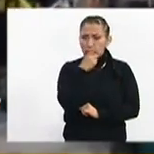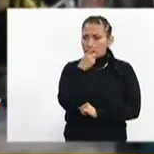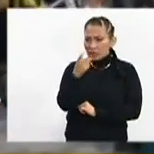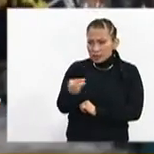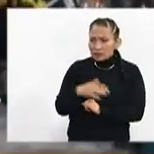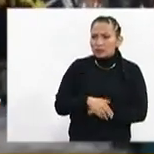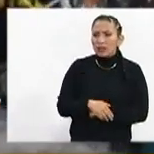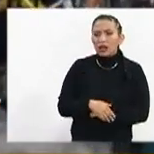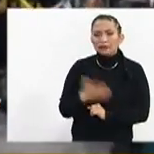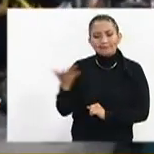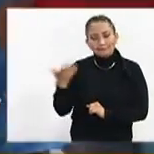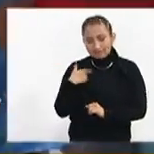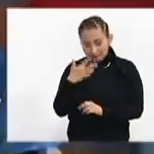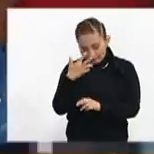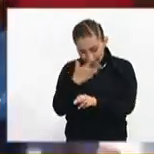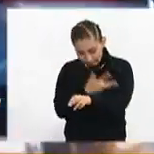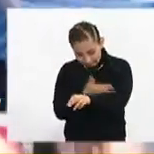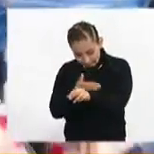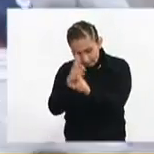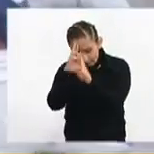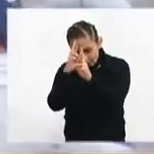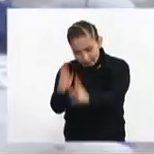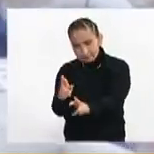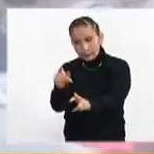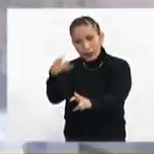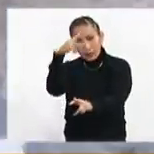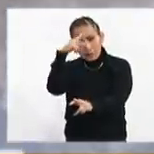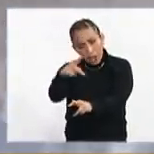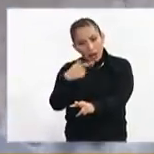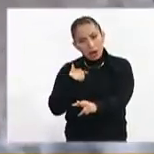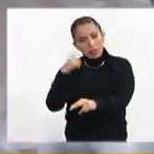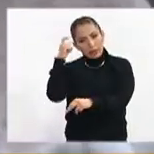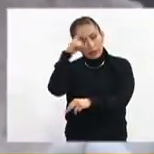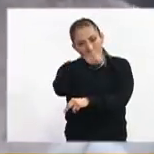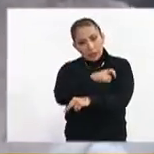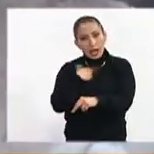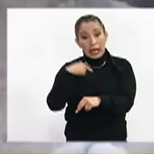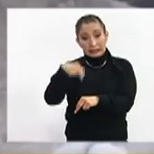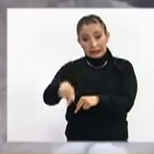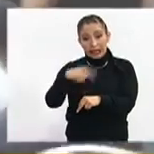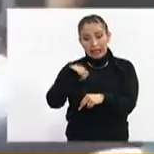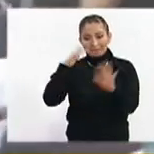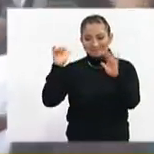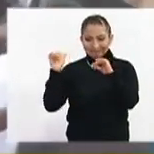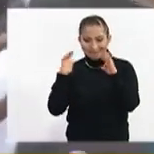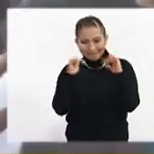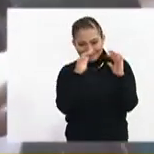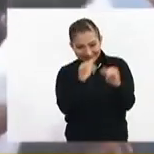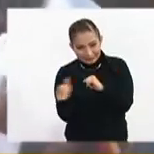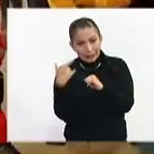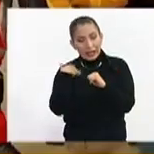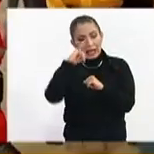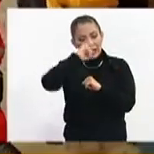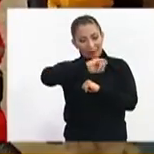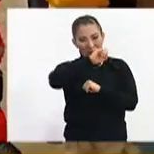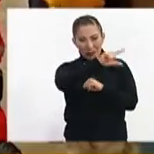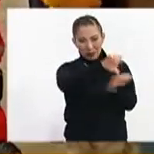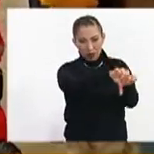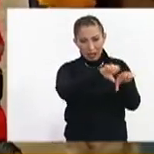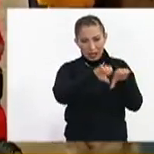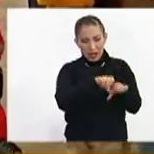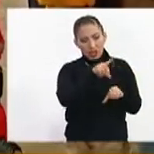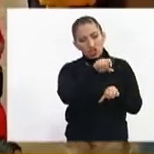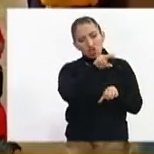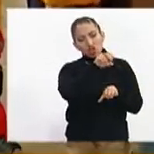aseguraron que fue un honor haber servido a México en momentos difíciles. En esta ceremonia de despedida, el jefe de este equipo,